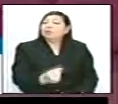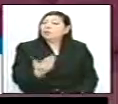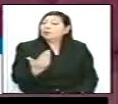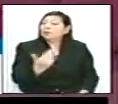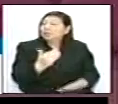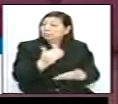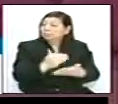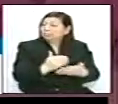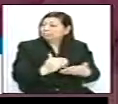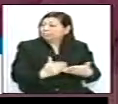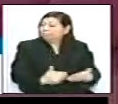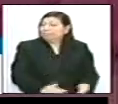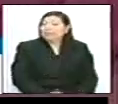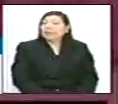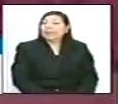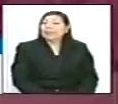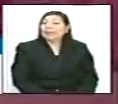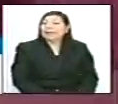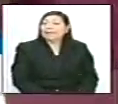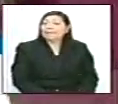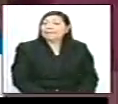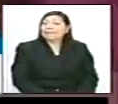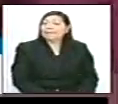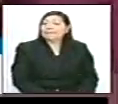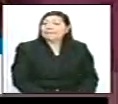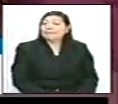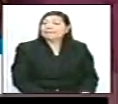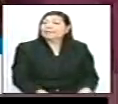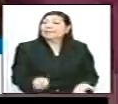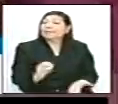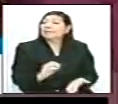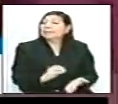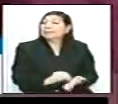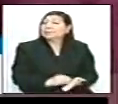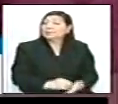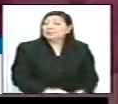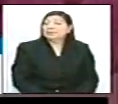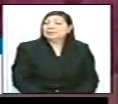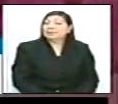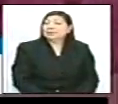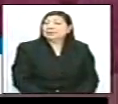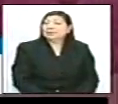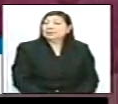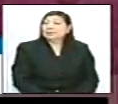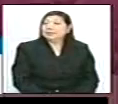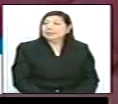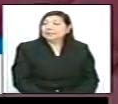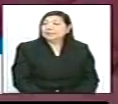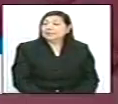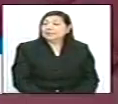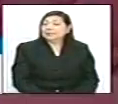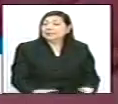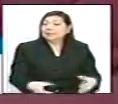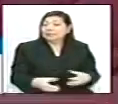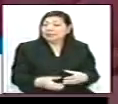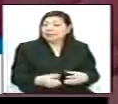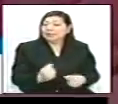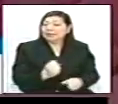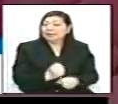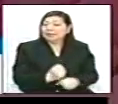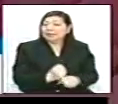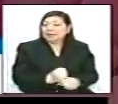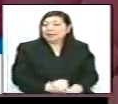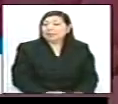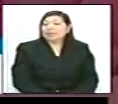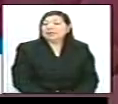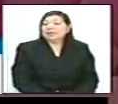agenden y participen activamente en ellas, sino que además tengan conciencia de que esta comisión está